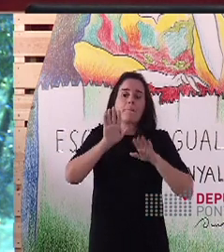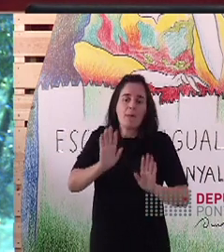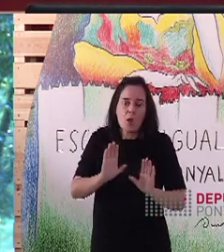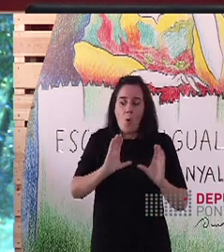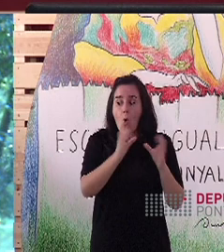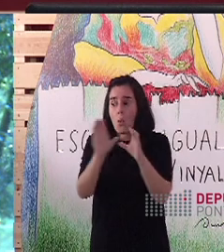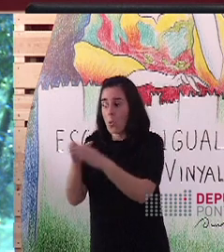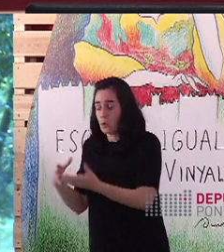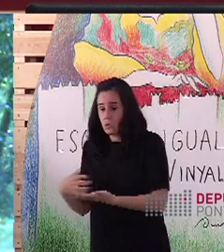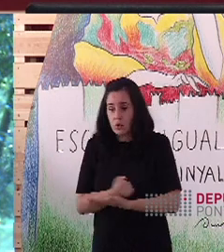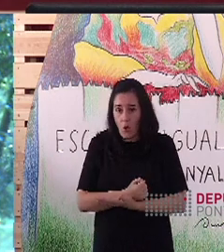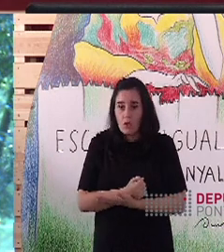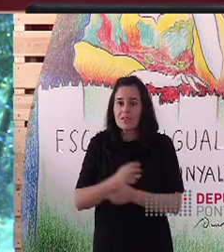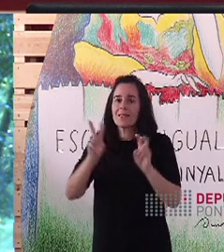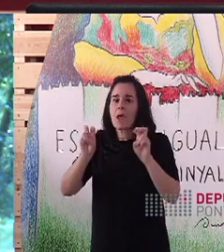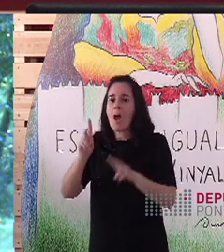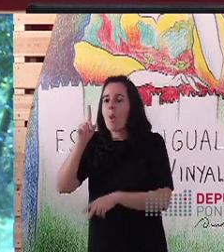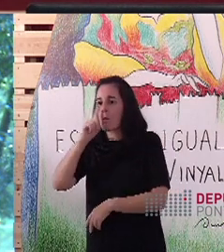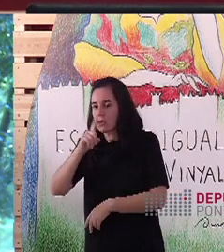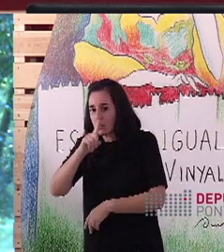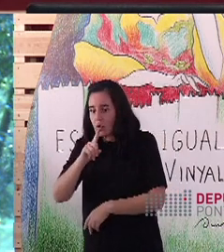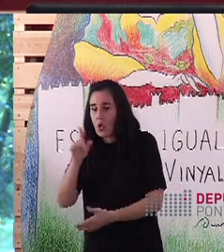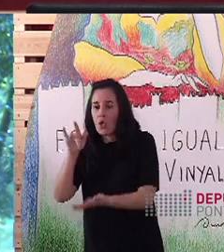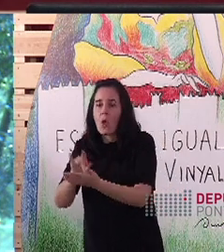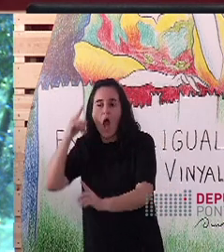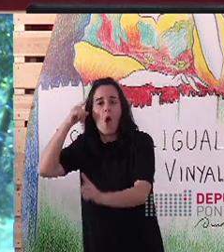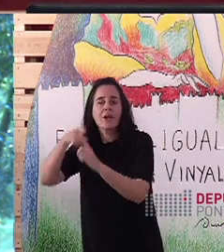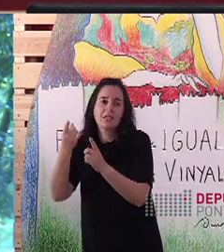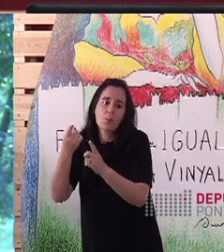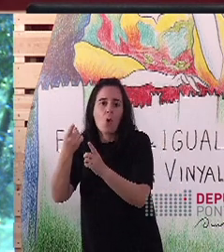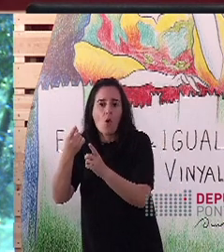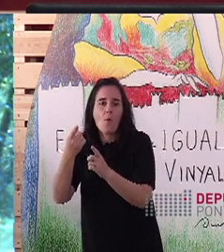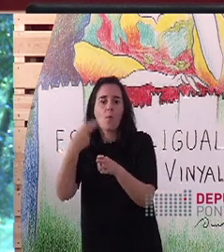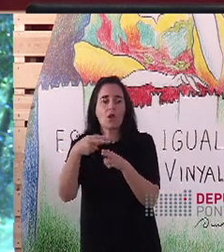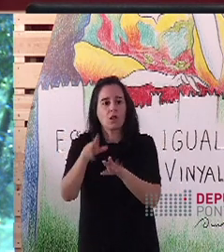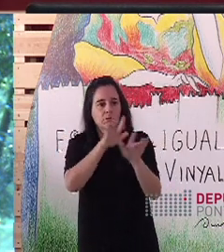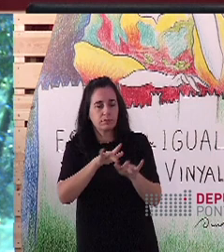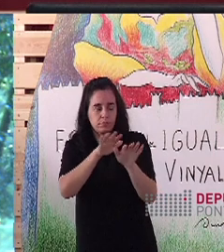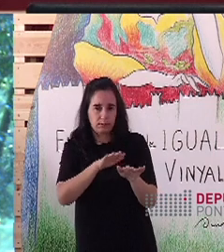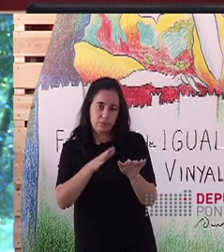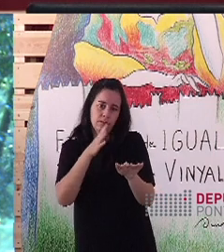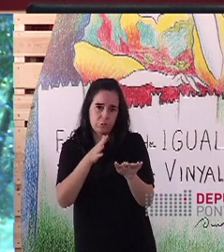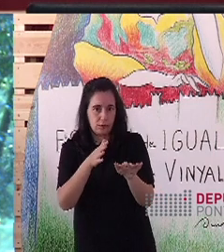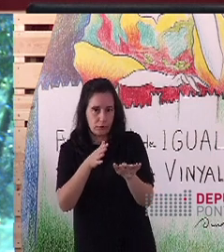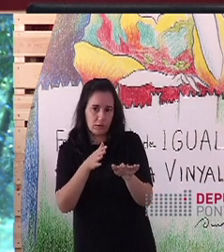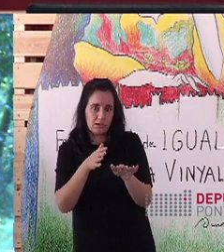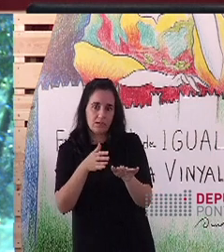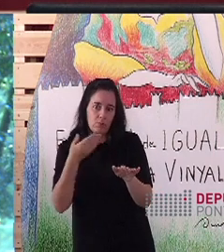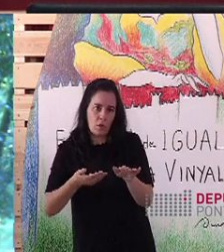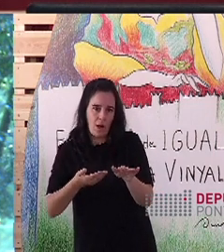la prostitución el objetivo político preferente en torno al cual tienen que articular su propia agenda como